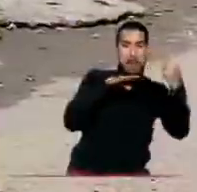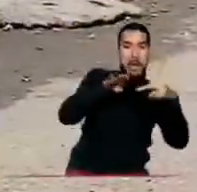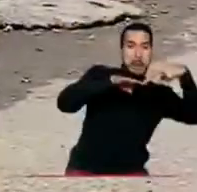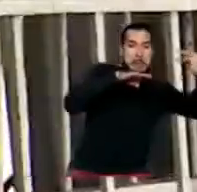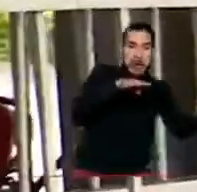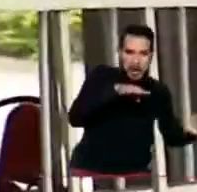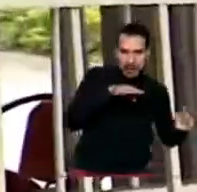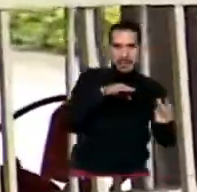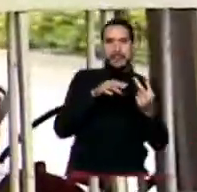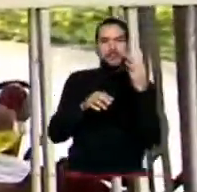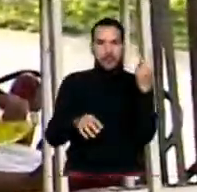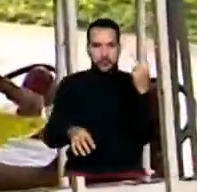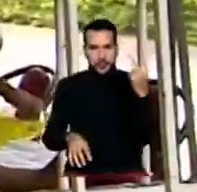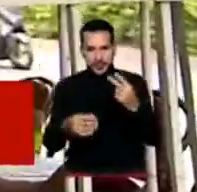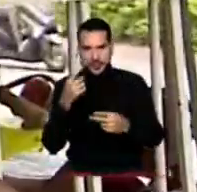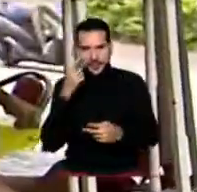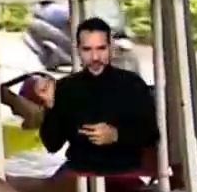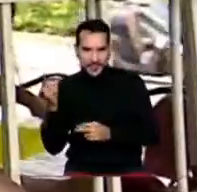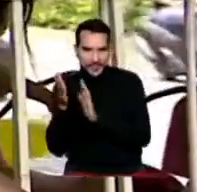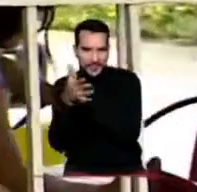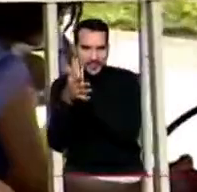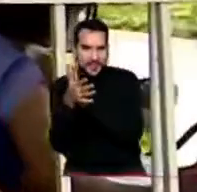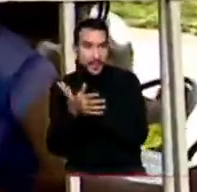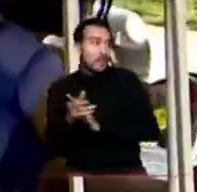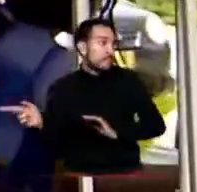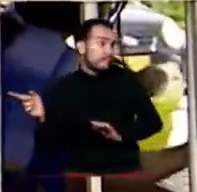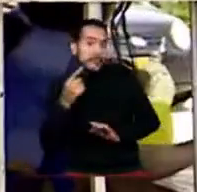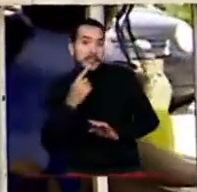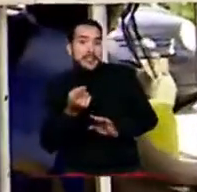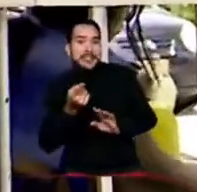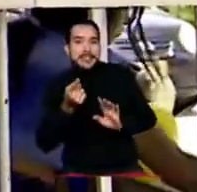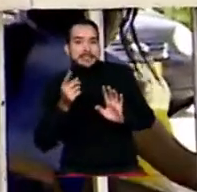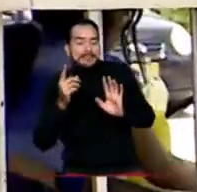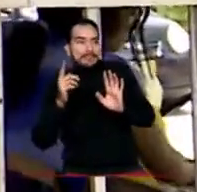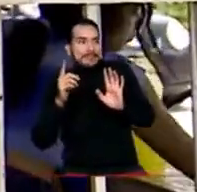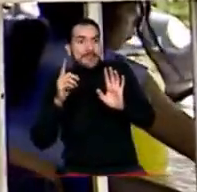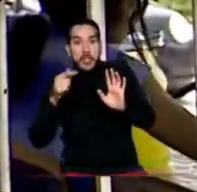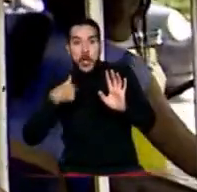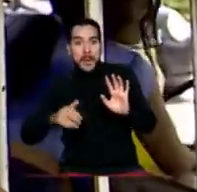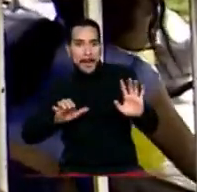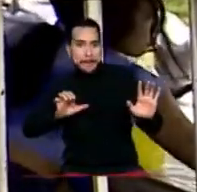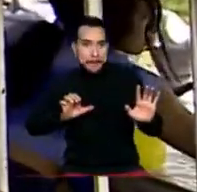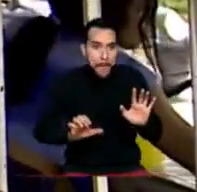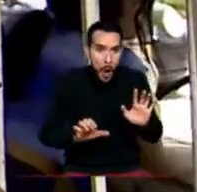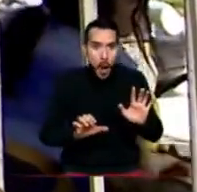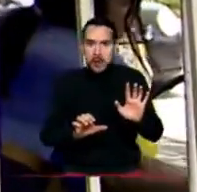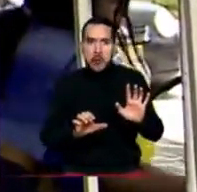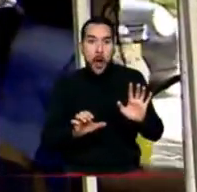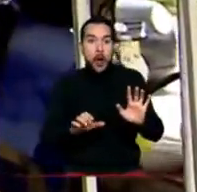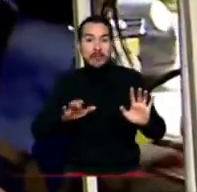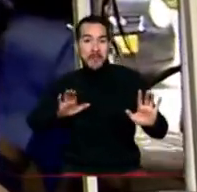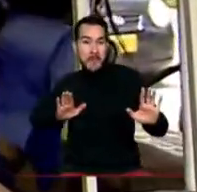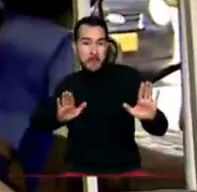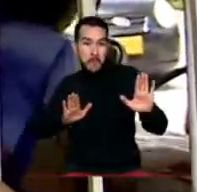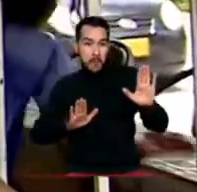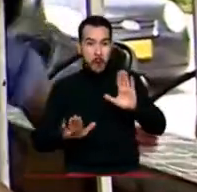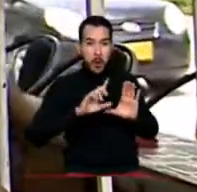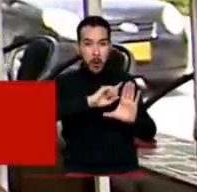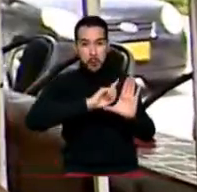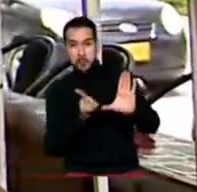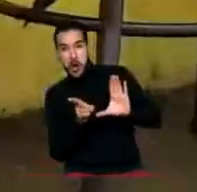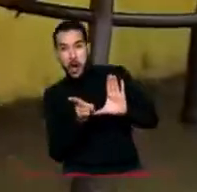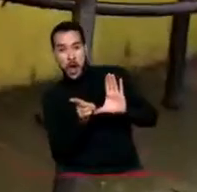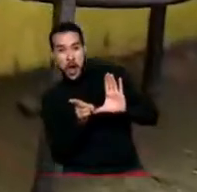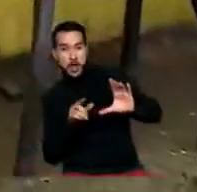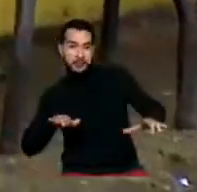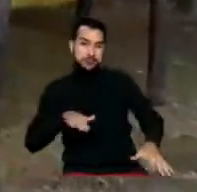señor, al parecer, que en vez de pisar freno, pisó el acelerador, pero el señor que venía manejando no está apto para conducir. Él